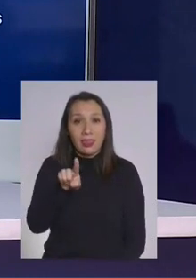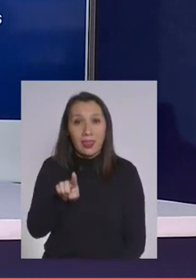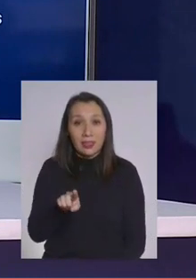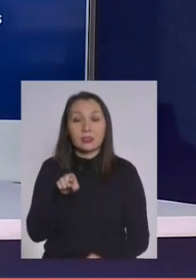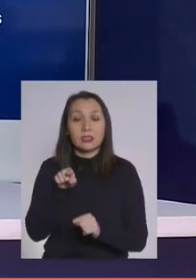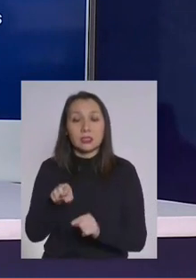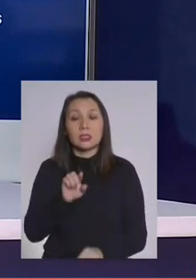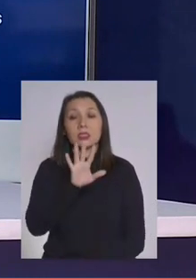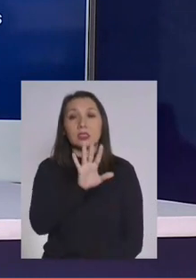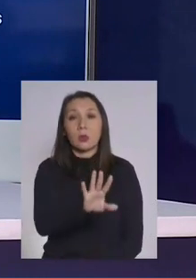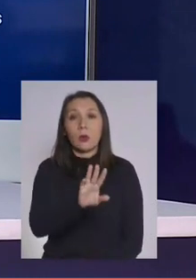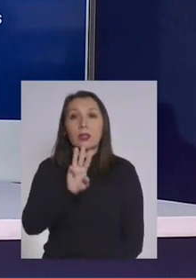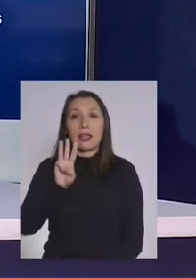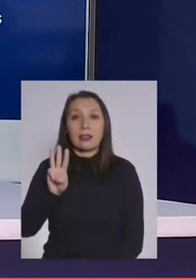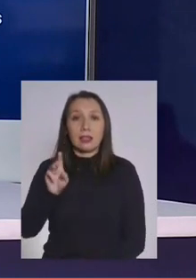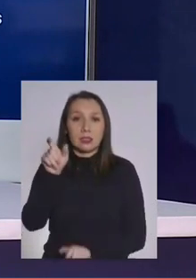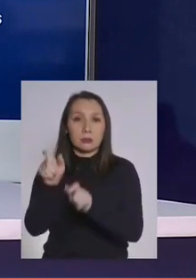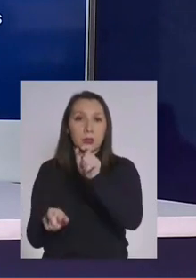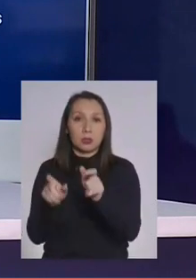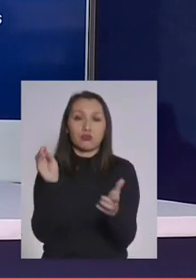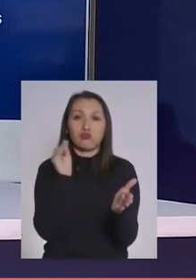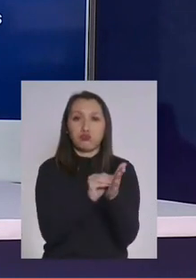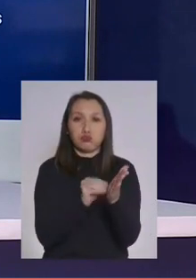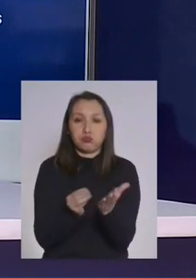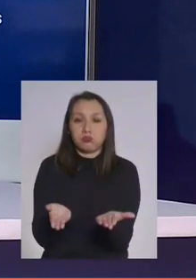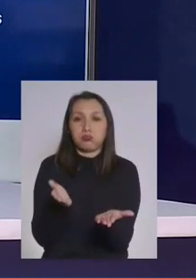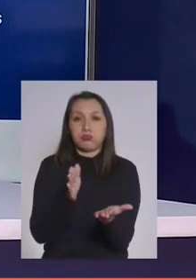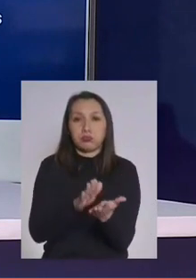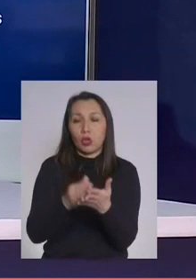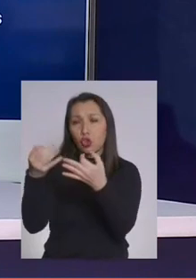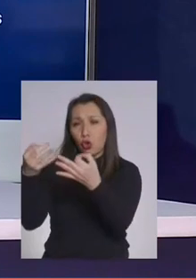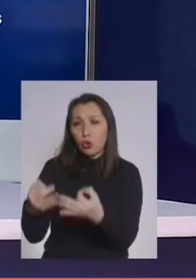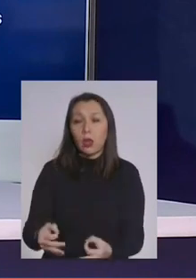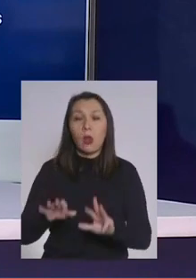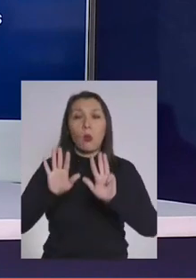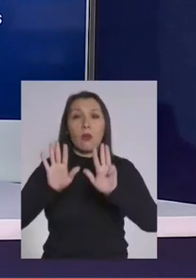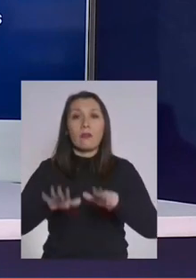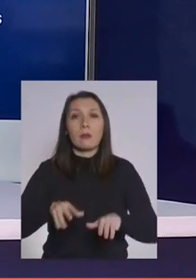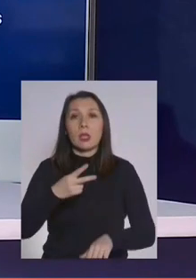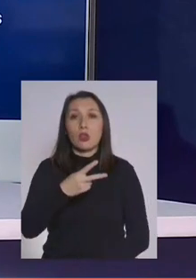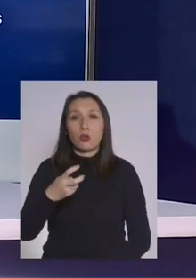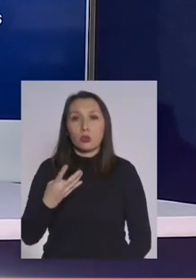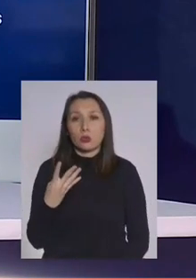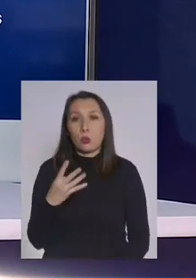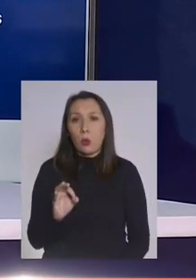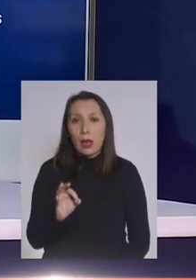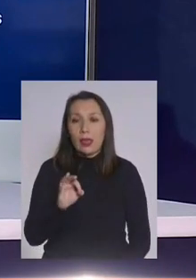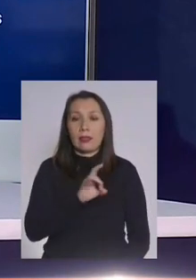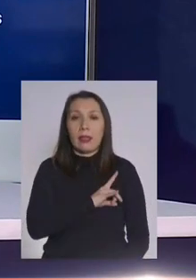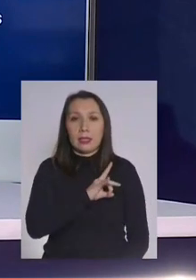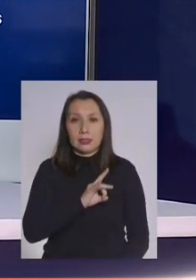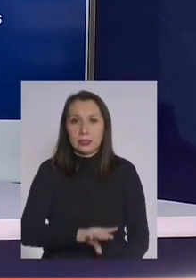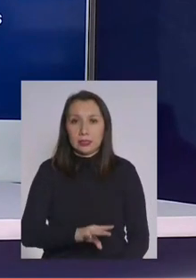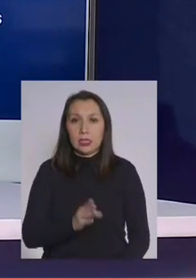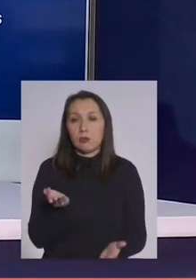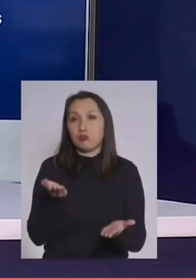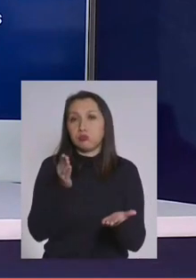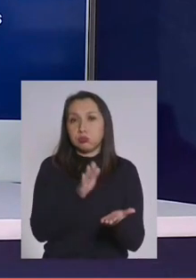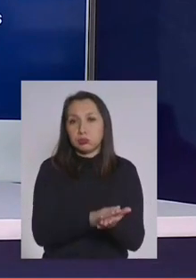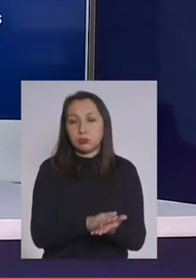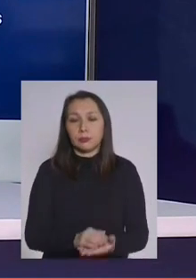53 personas ascendiendo a 9 mil 240 en el país